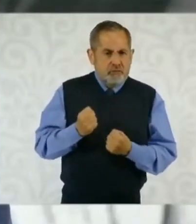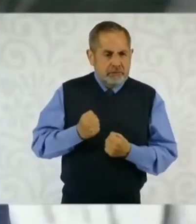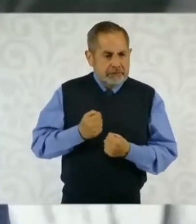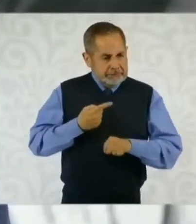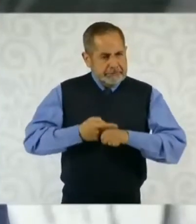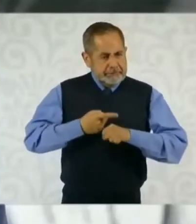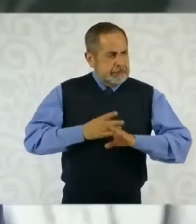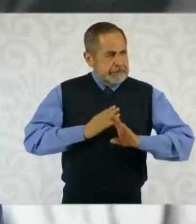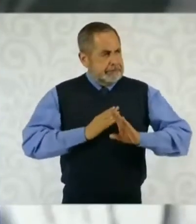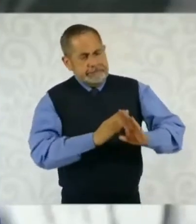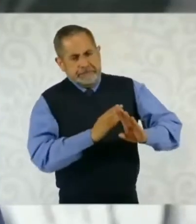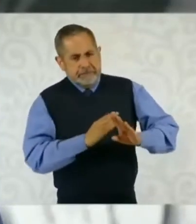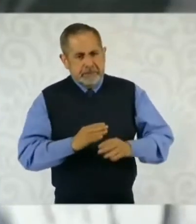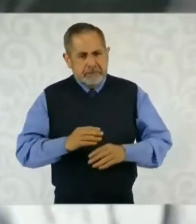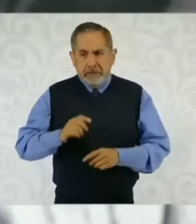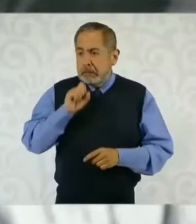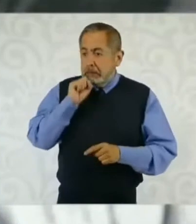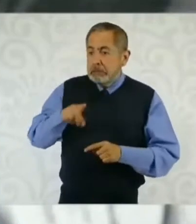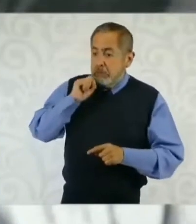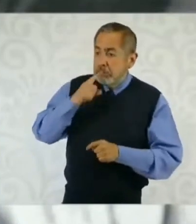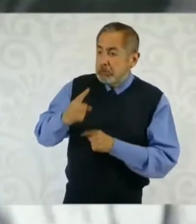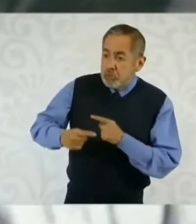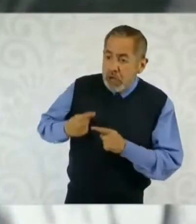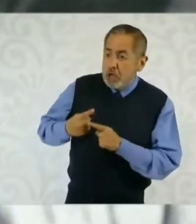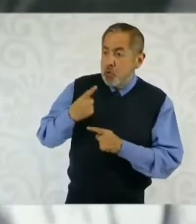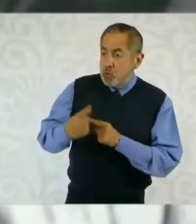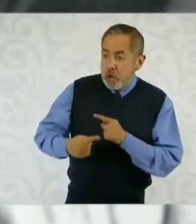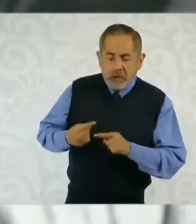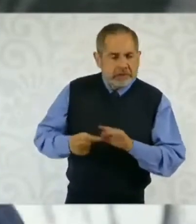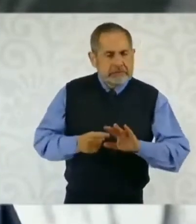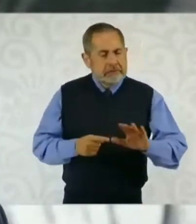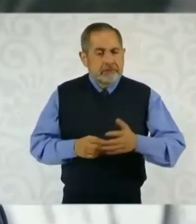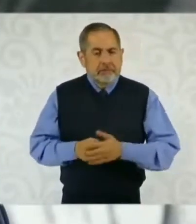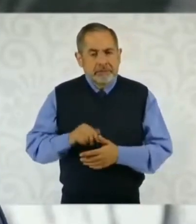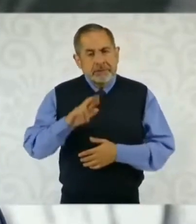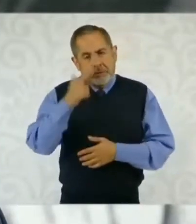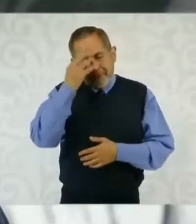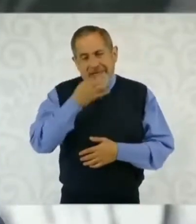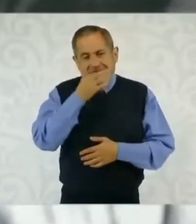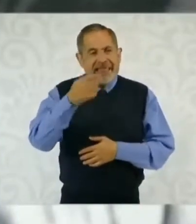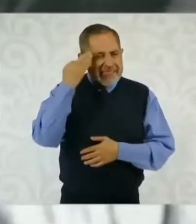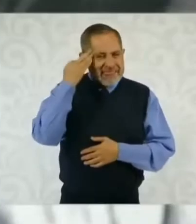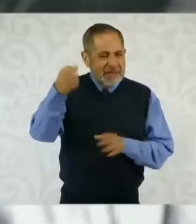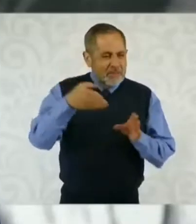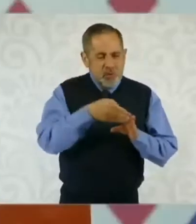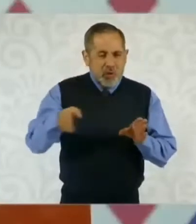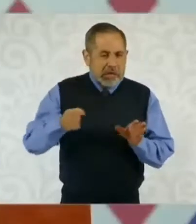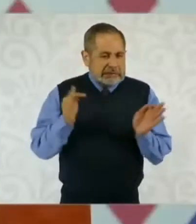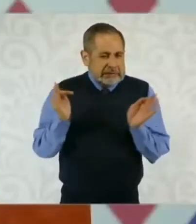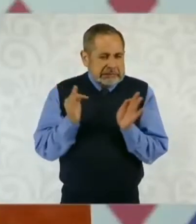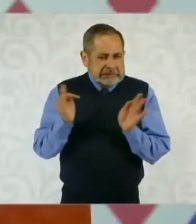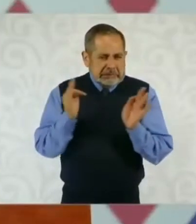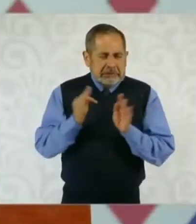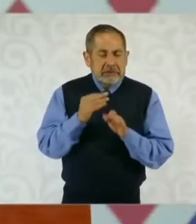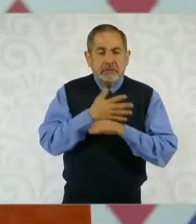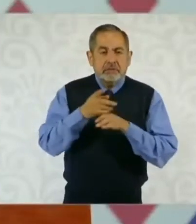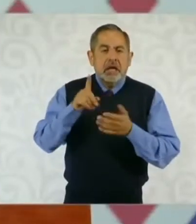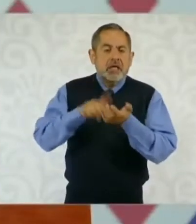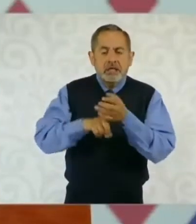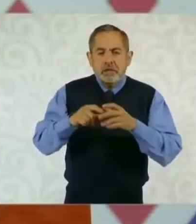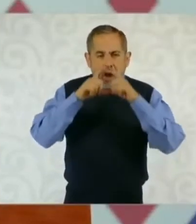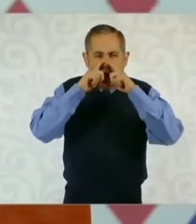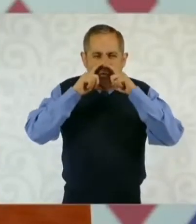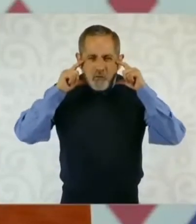al mismo problema. Les recuerdo que en estas épocas invernales hemos padecido